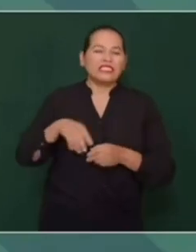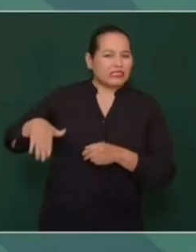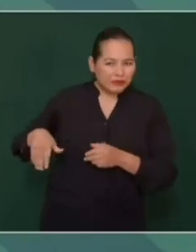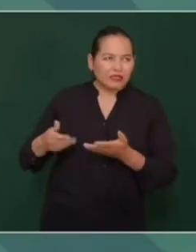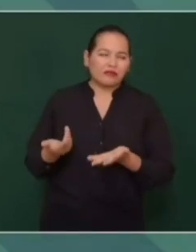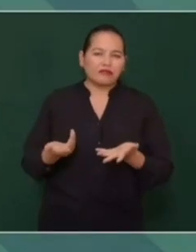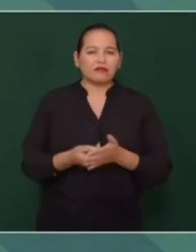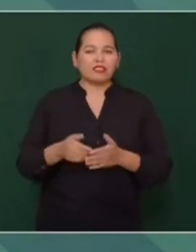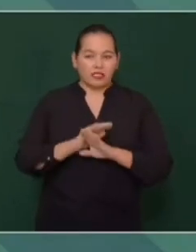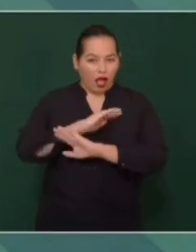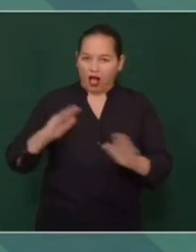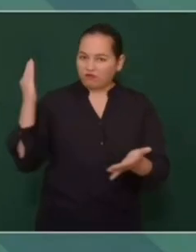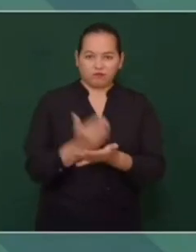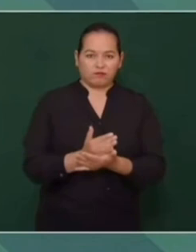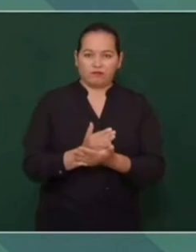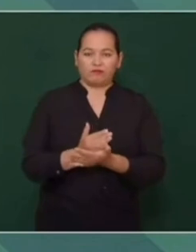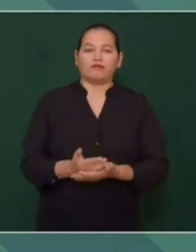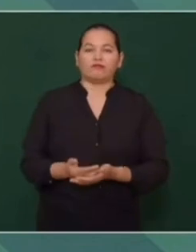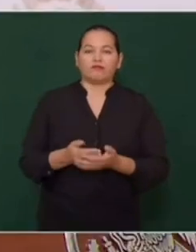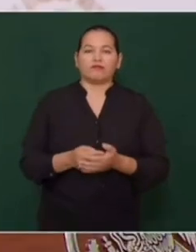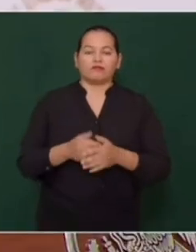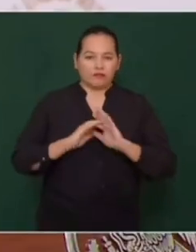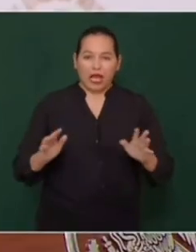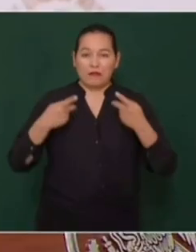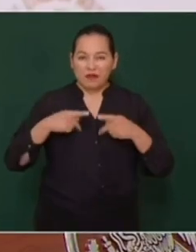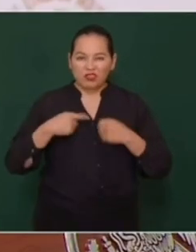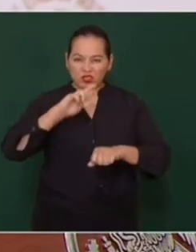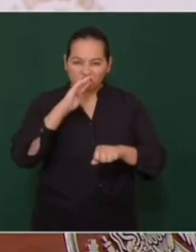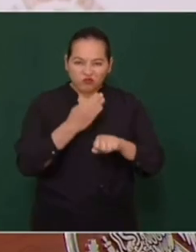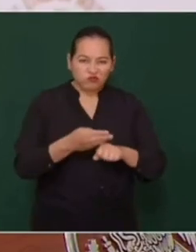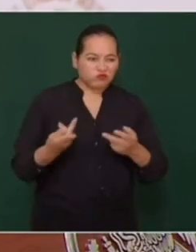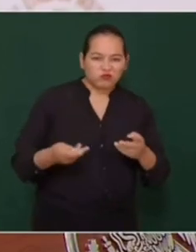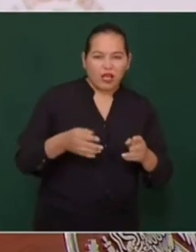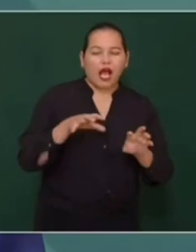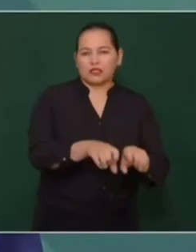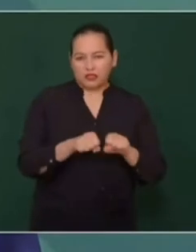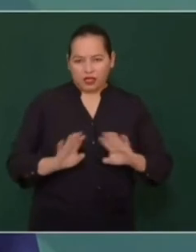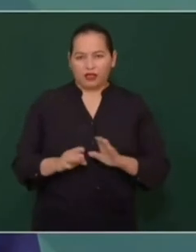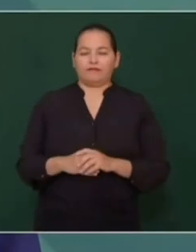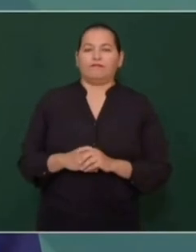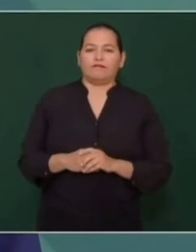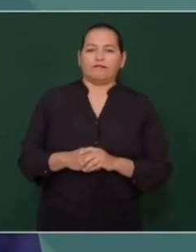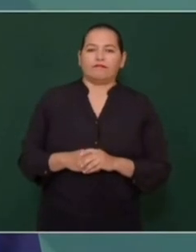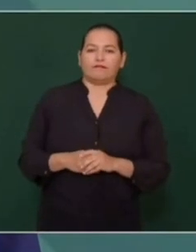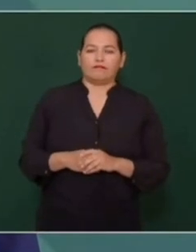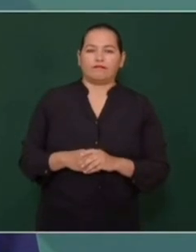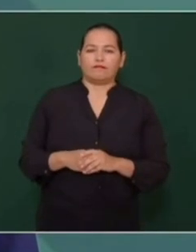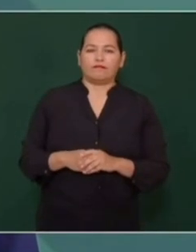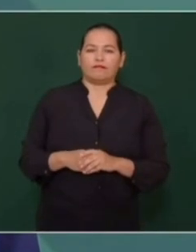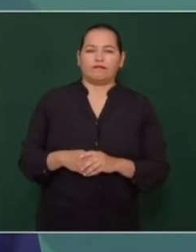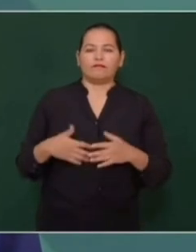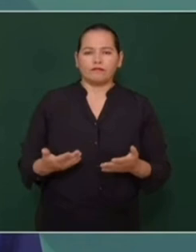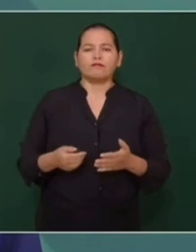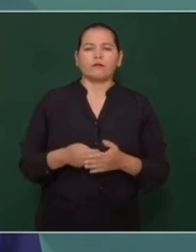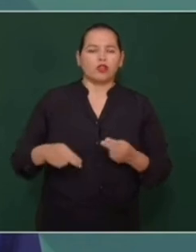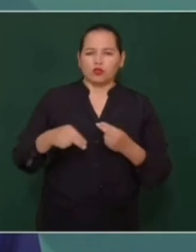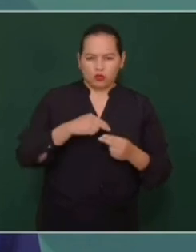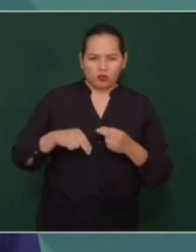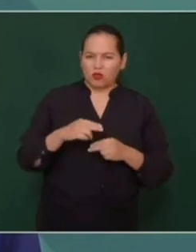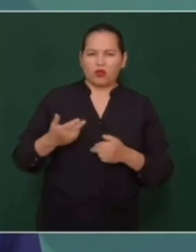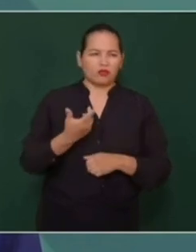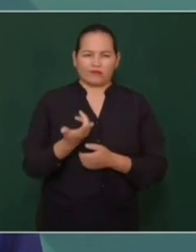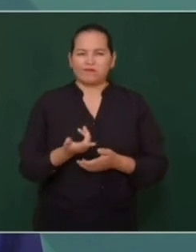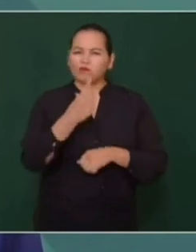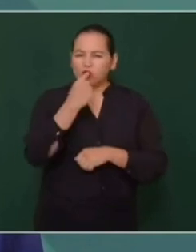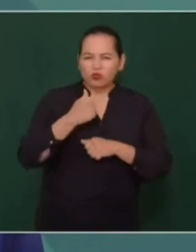ya se detuvo a los responsables. Y estamos trabajando, Guardia Nacional, la Secretaría